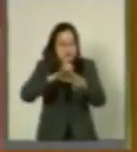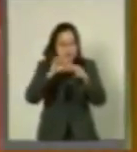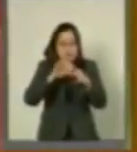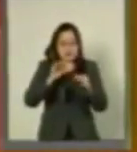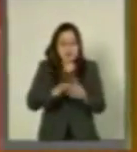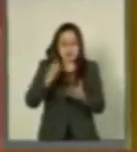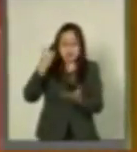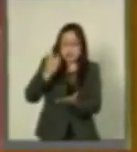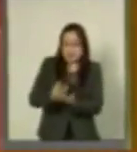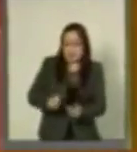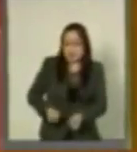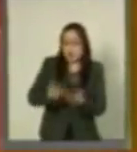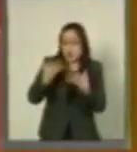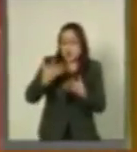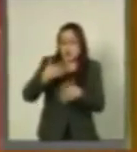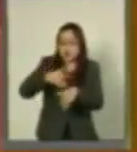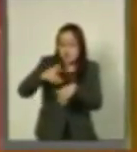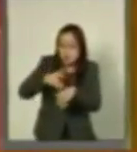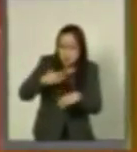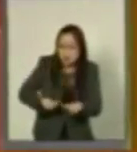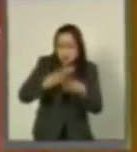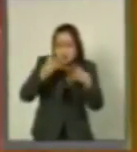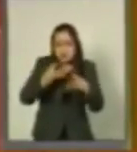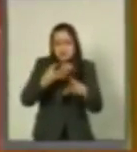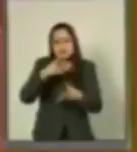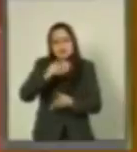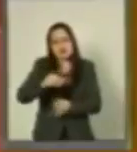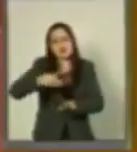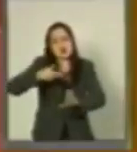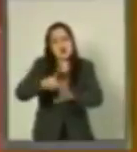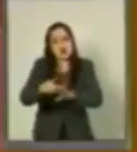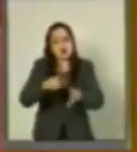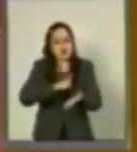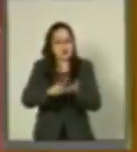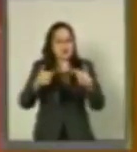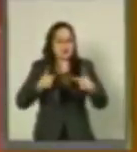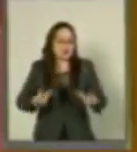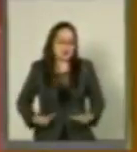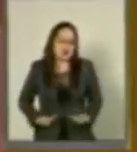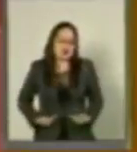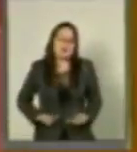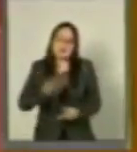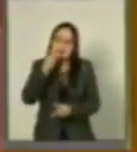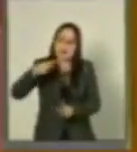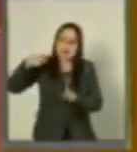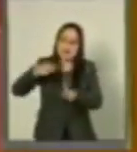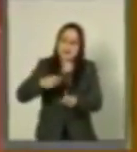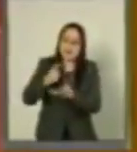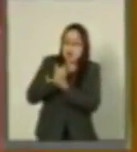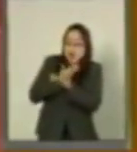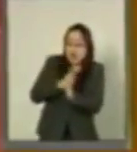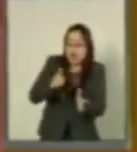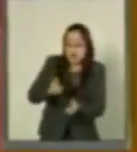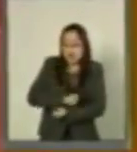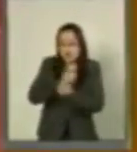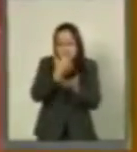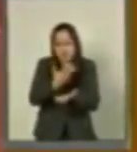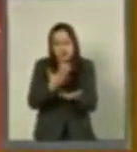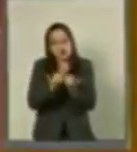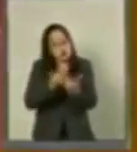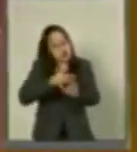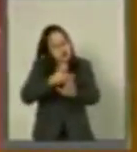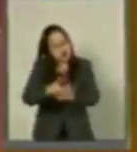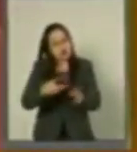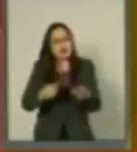no solo son cifras, es un atentado a los derechos humanos, a la libre expresión y